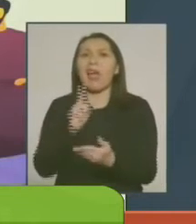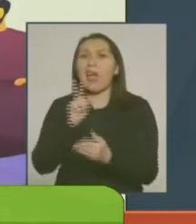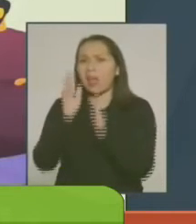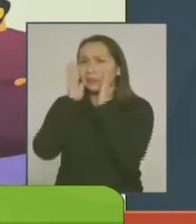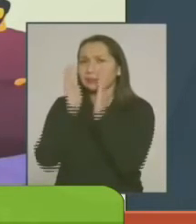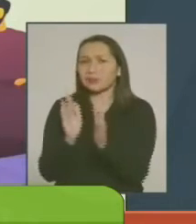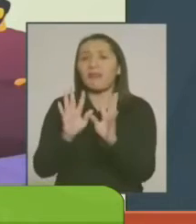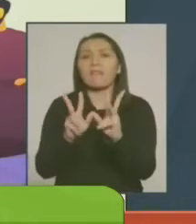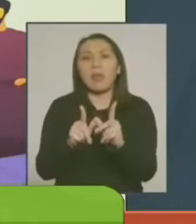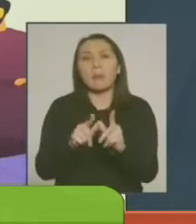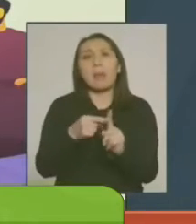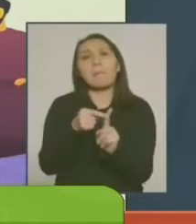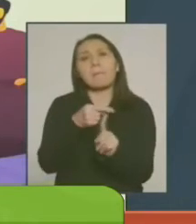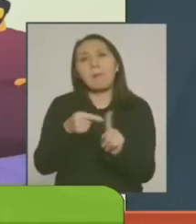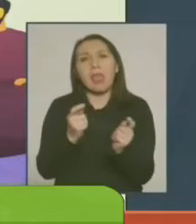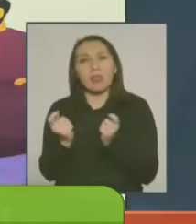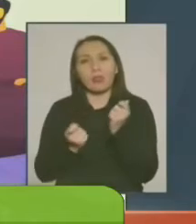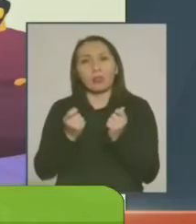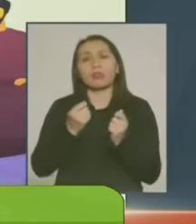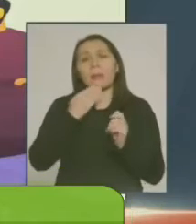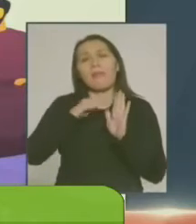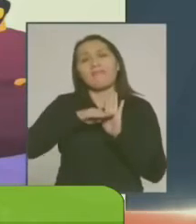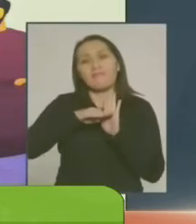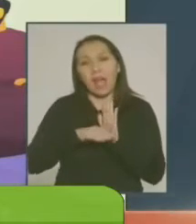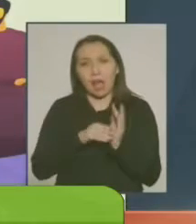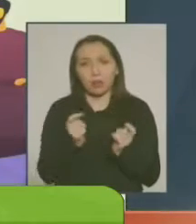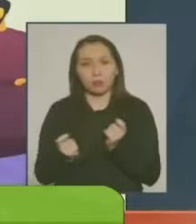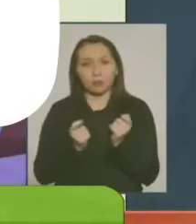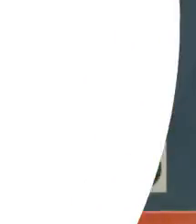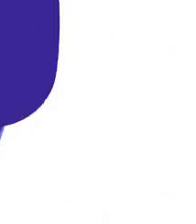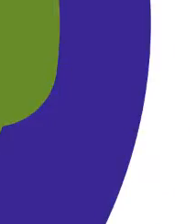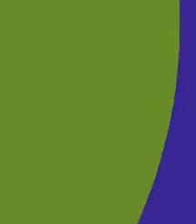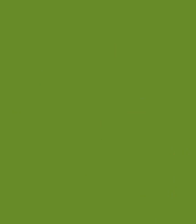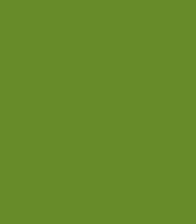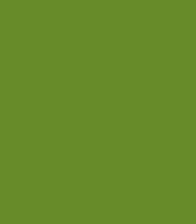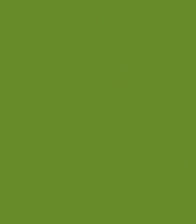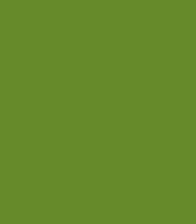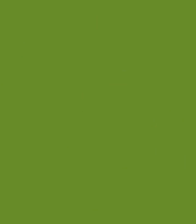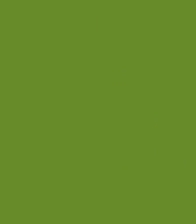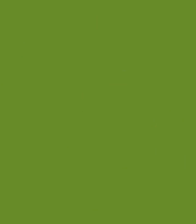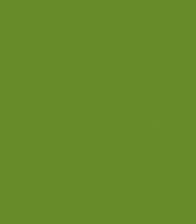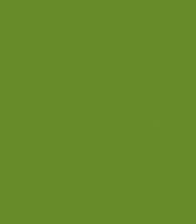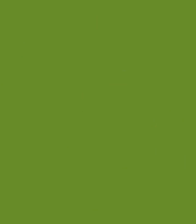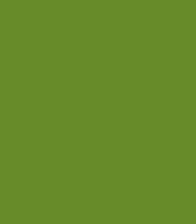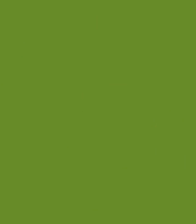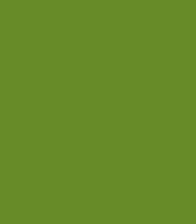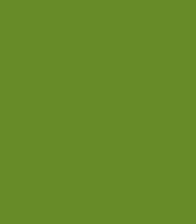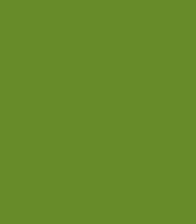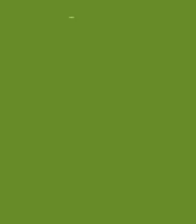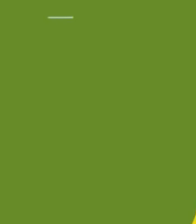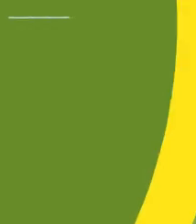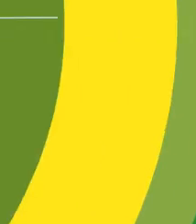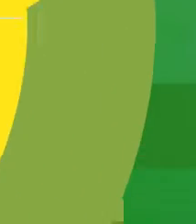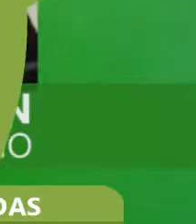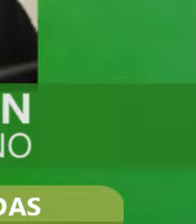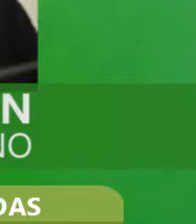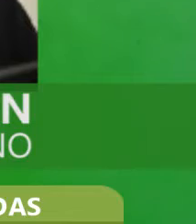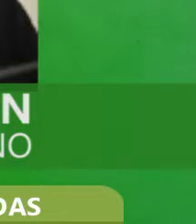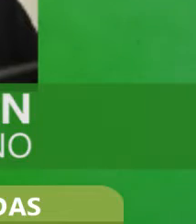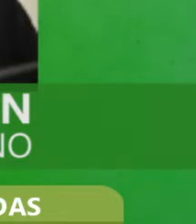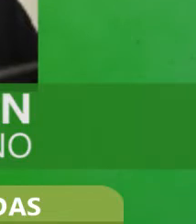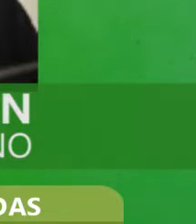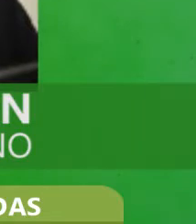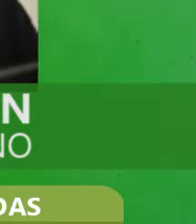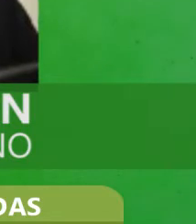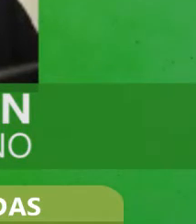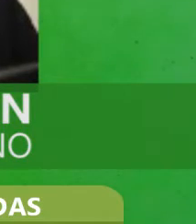han generado conversaciones, se han generado oportunidades de mejora que claramente podrían ampliar las coberturas, ampliar los